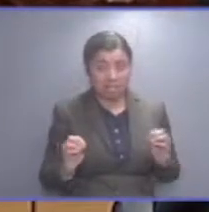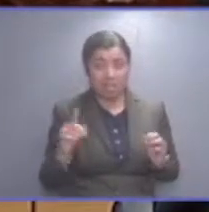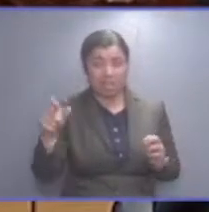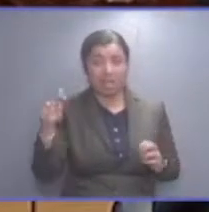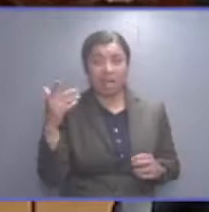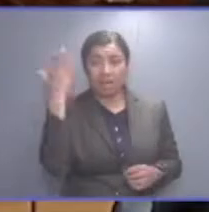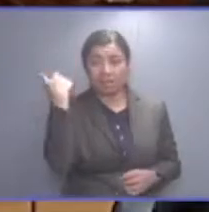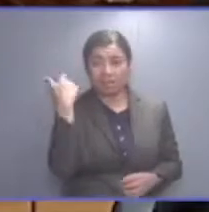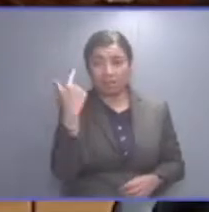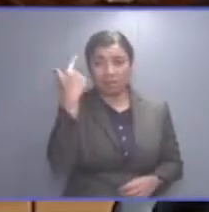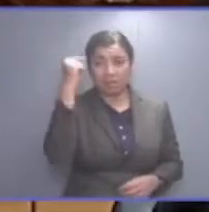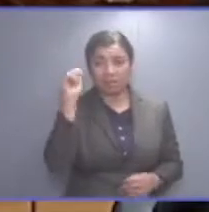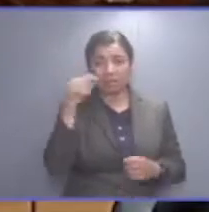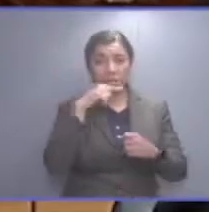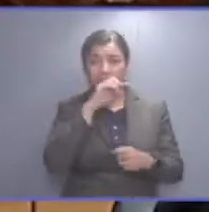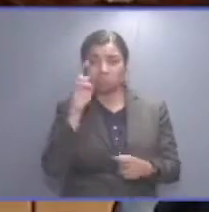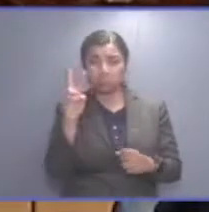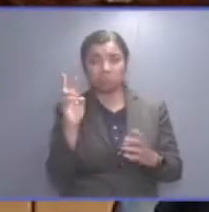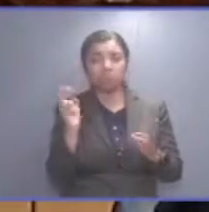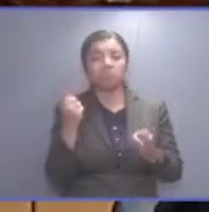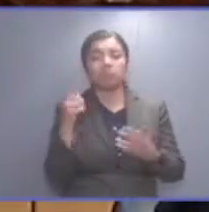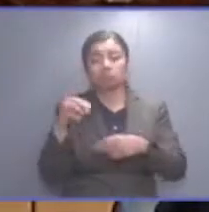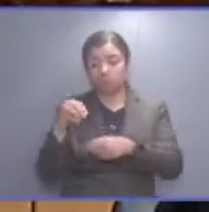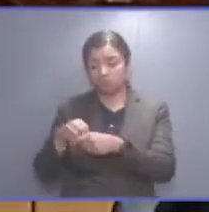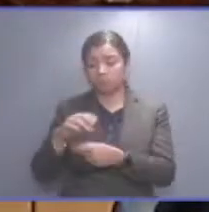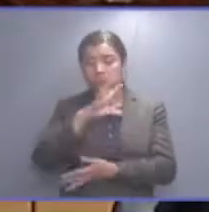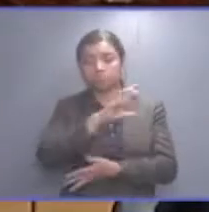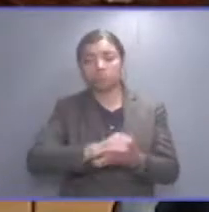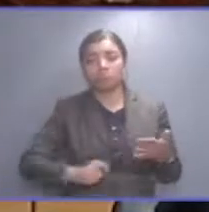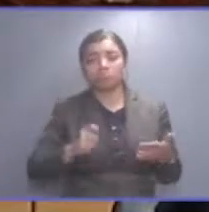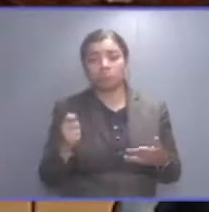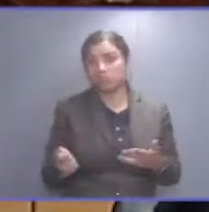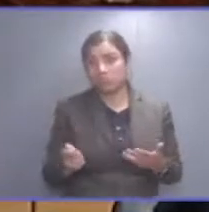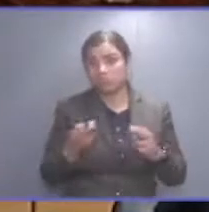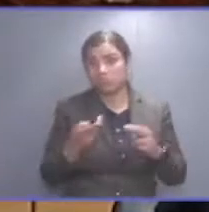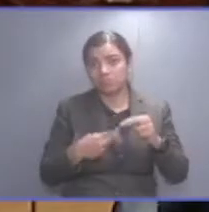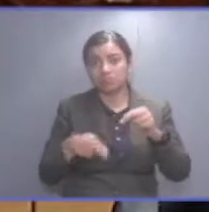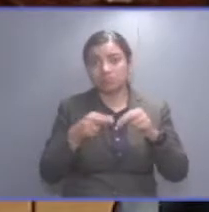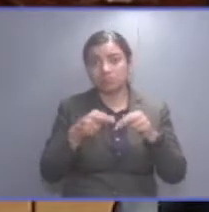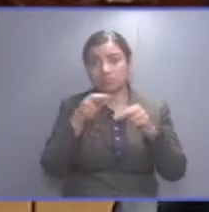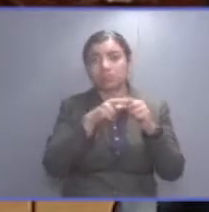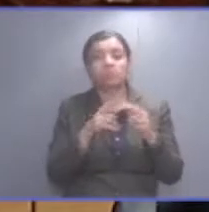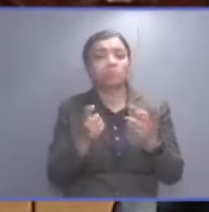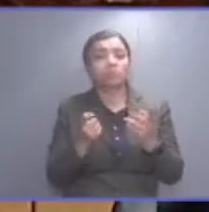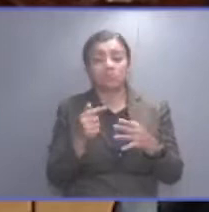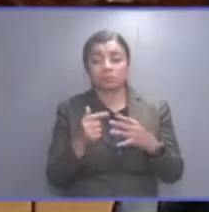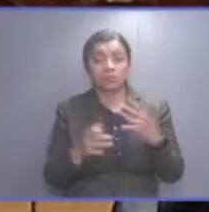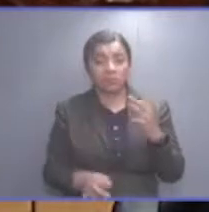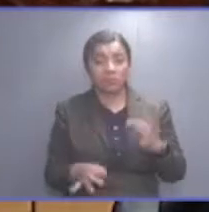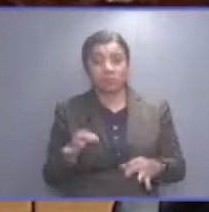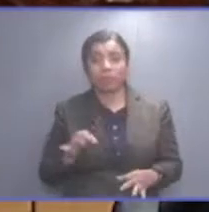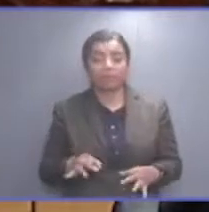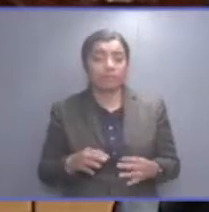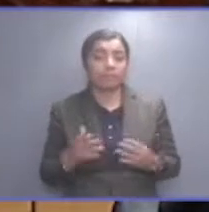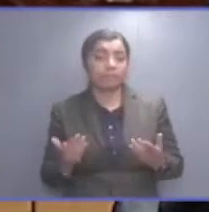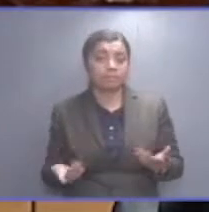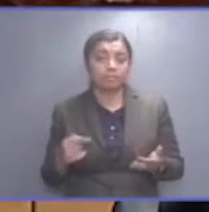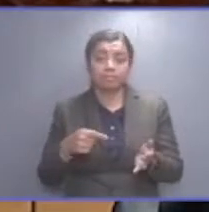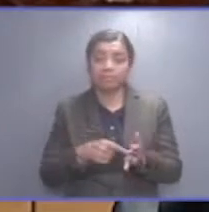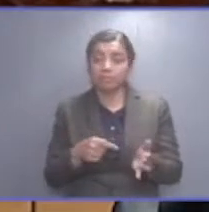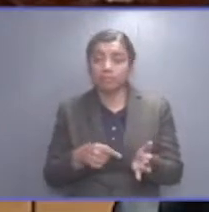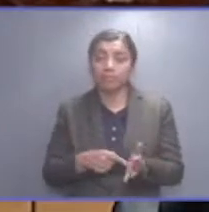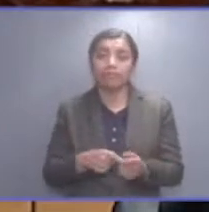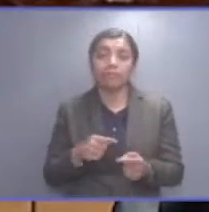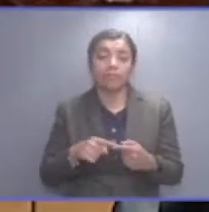FMLN nada frente a los cobros, cargos y comisiones indebidas, al sobreendeudamiento,